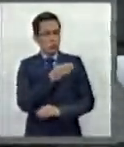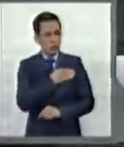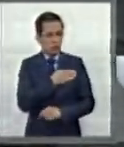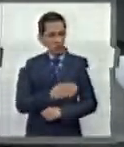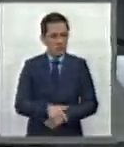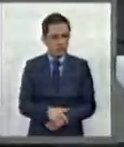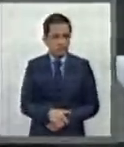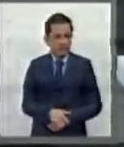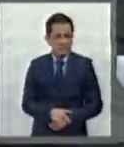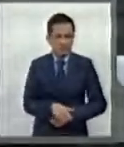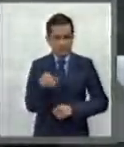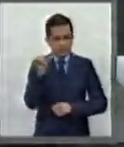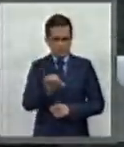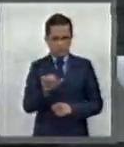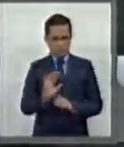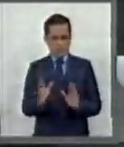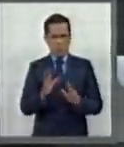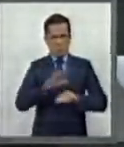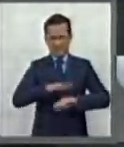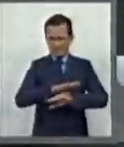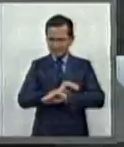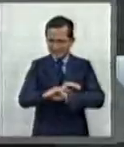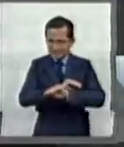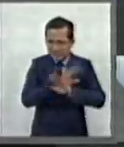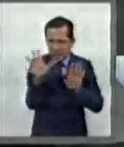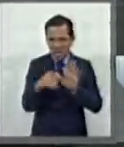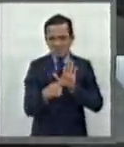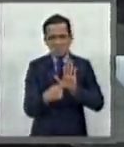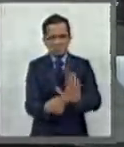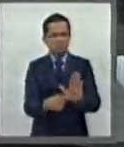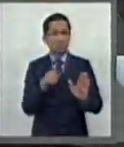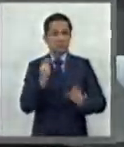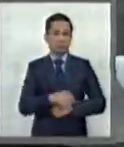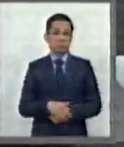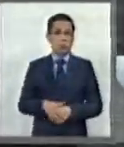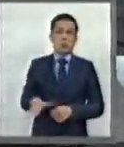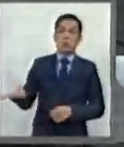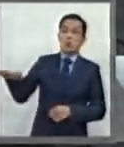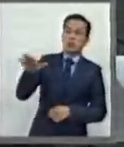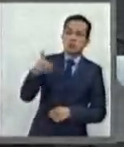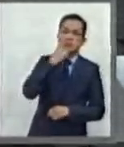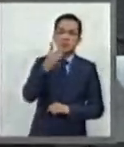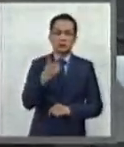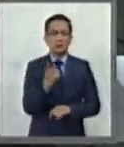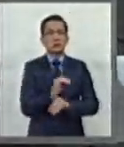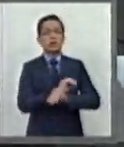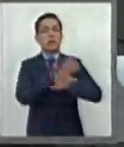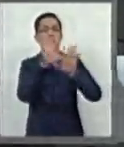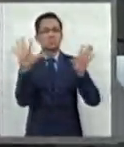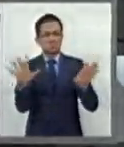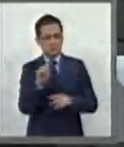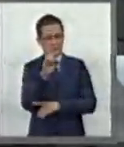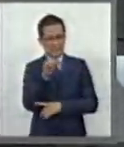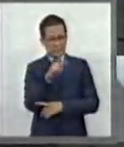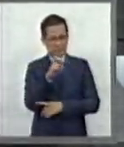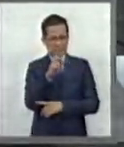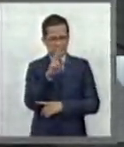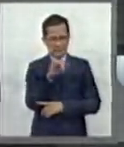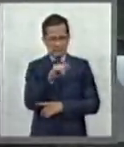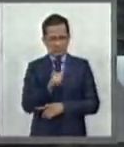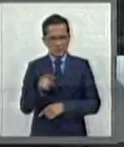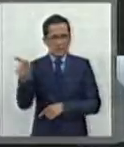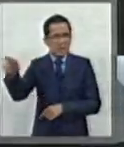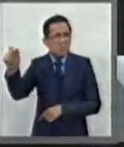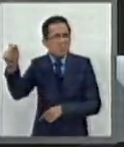Hoy queda claro que quienes hablan de transparencia son los mismos que